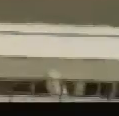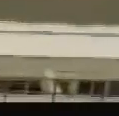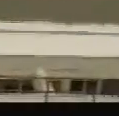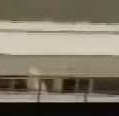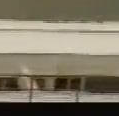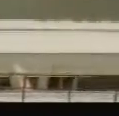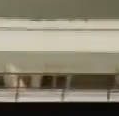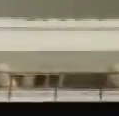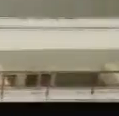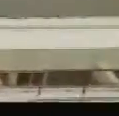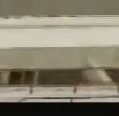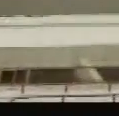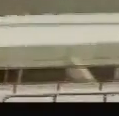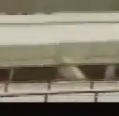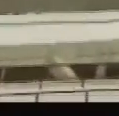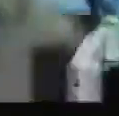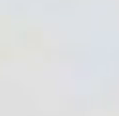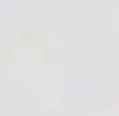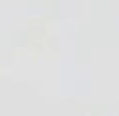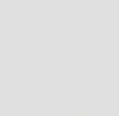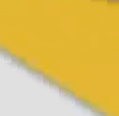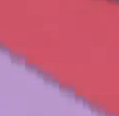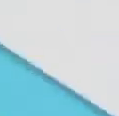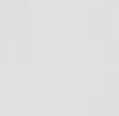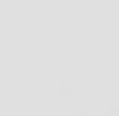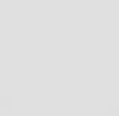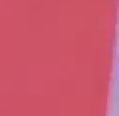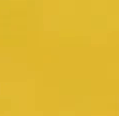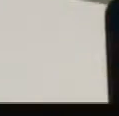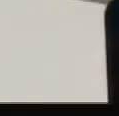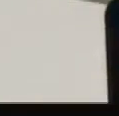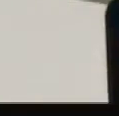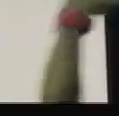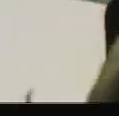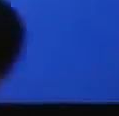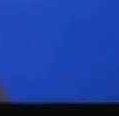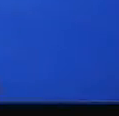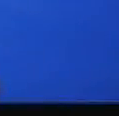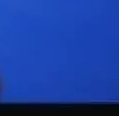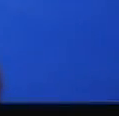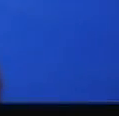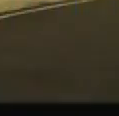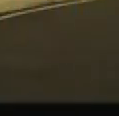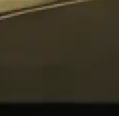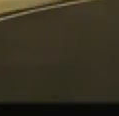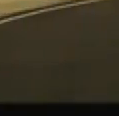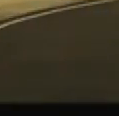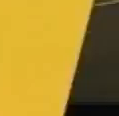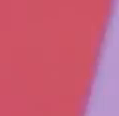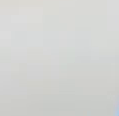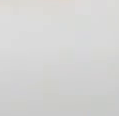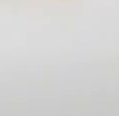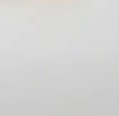venezolana, Deportes BTV. Por Venezolana de Televisión.